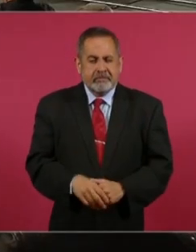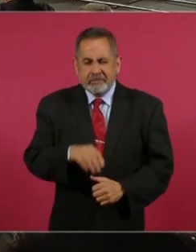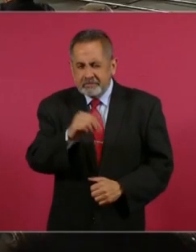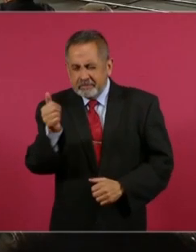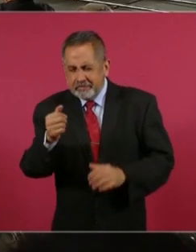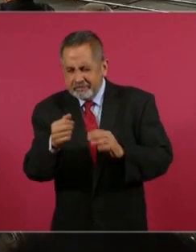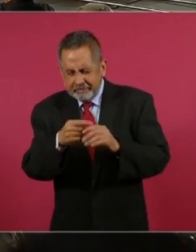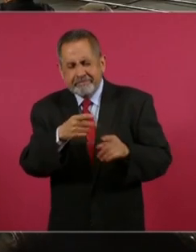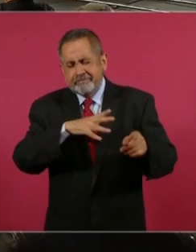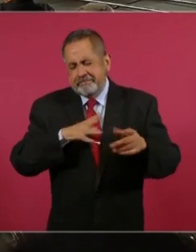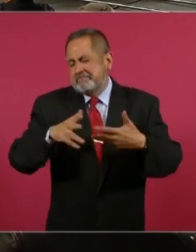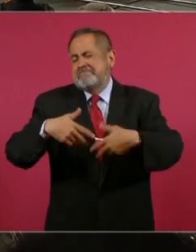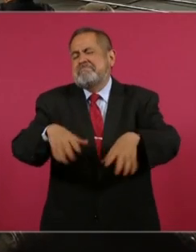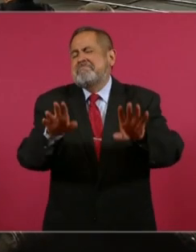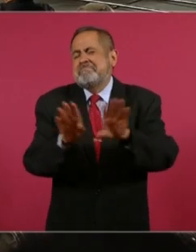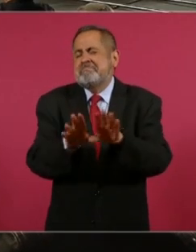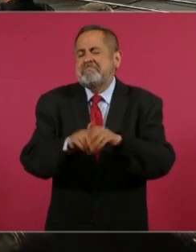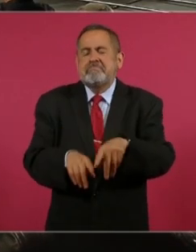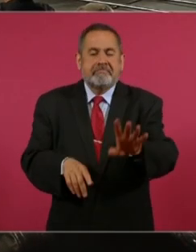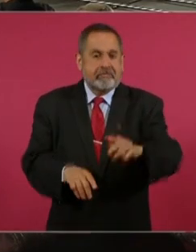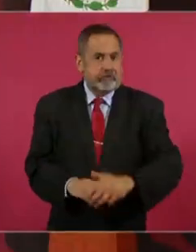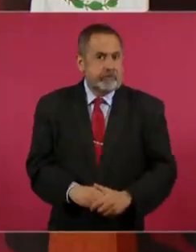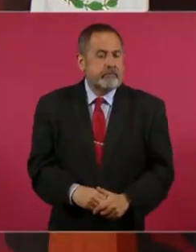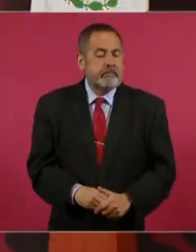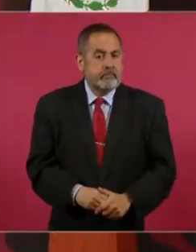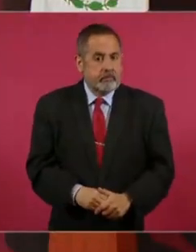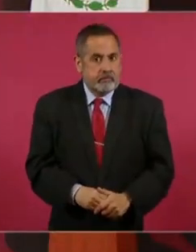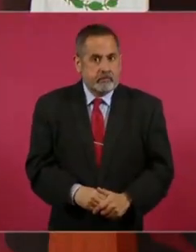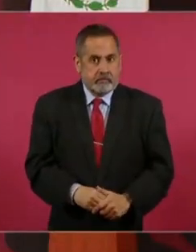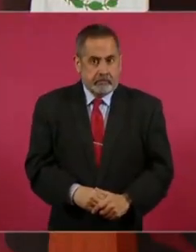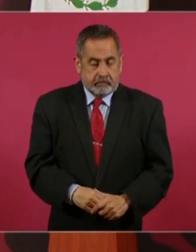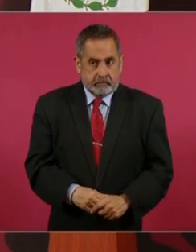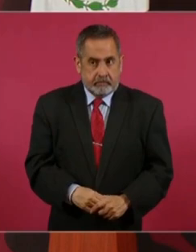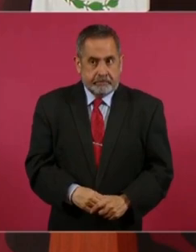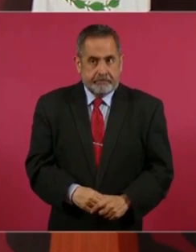En otra parte. Pero bueno, es que